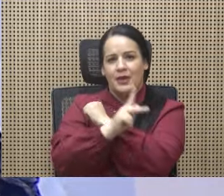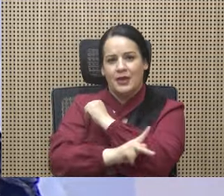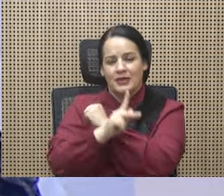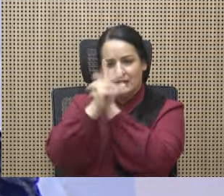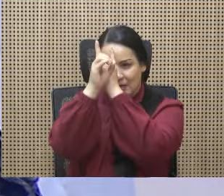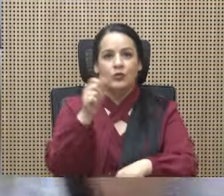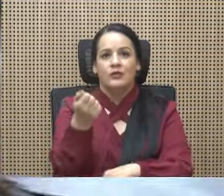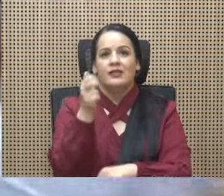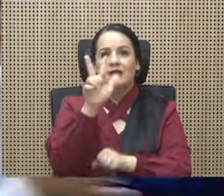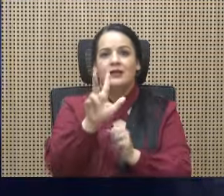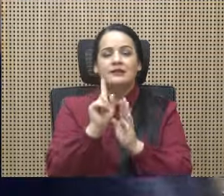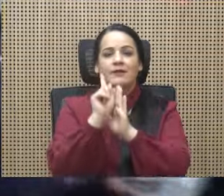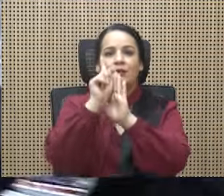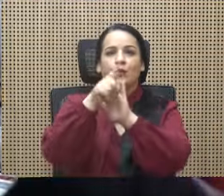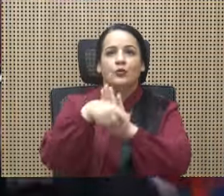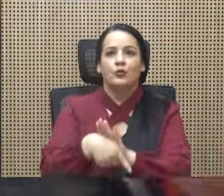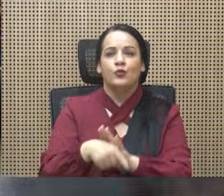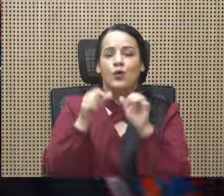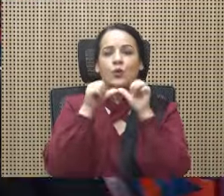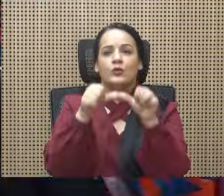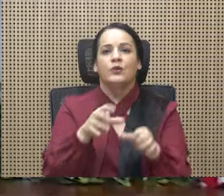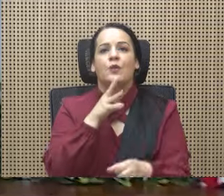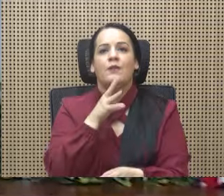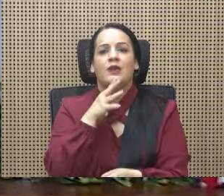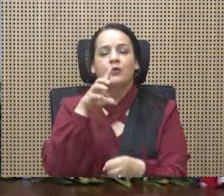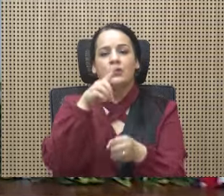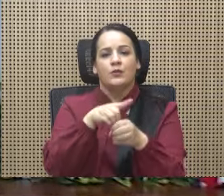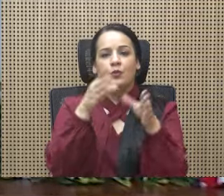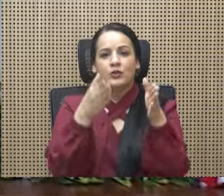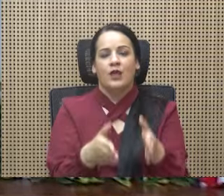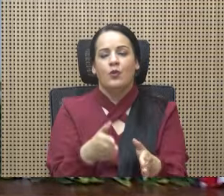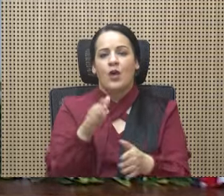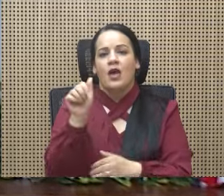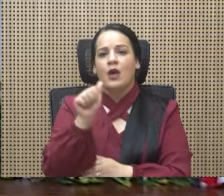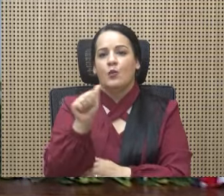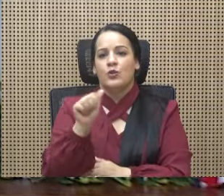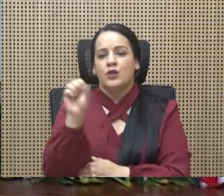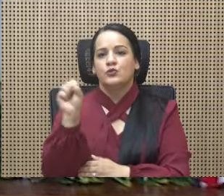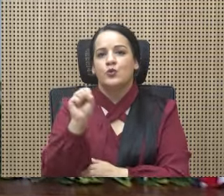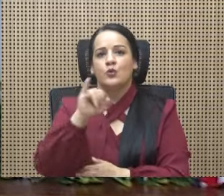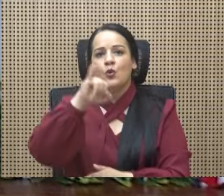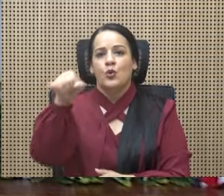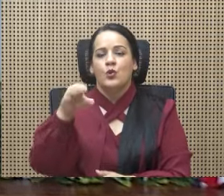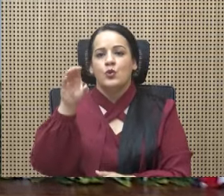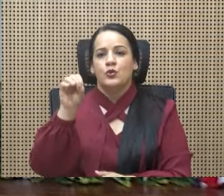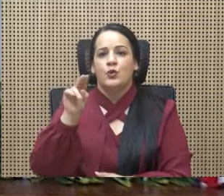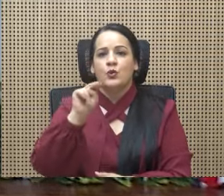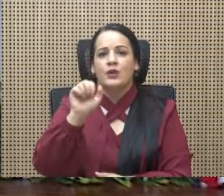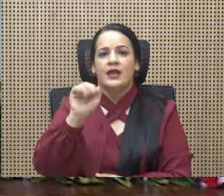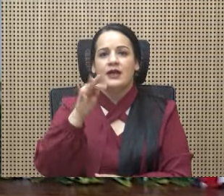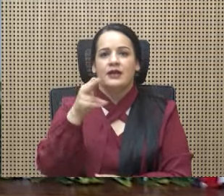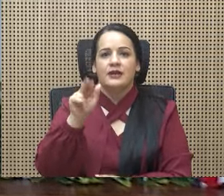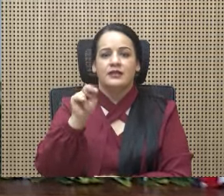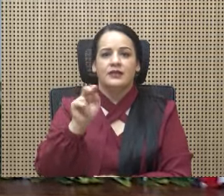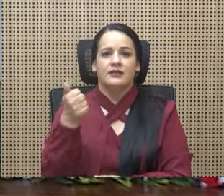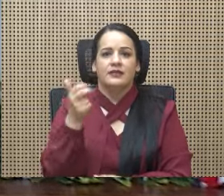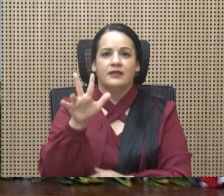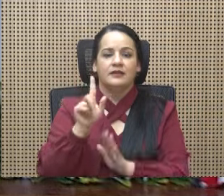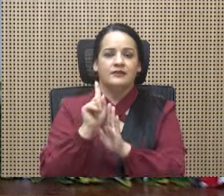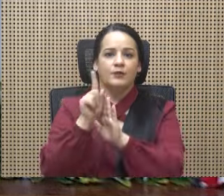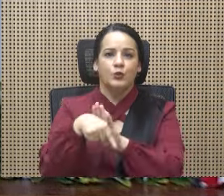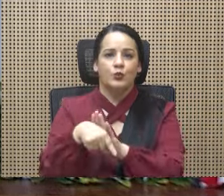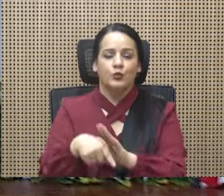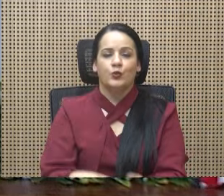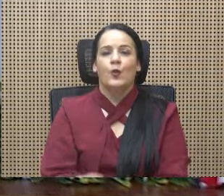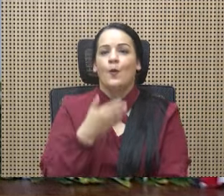dignifique el frente amplía Jonathan Acuña señaló que la lucha contra los filibusteros continúa con otro